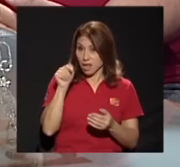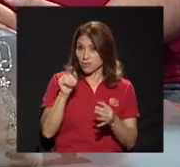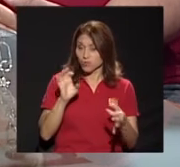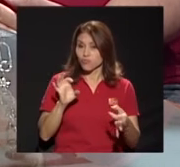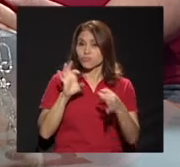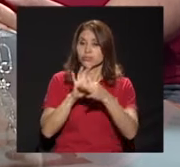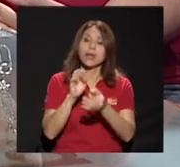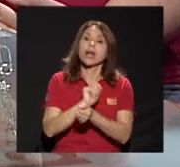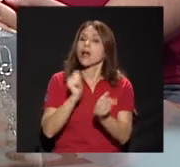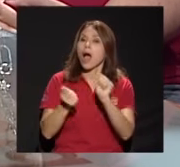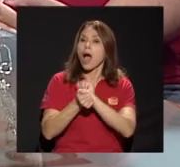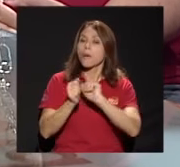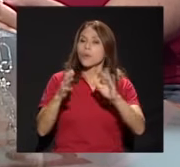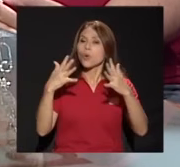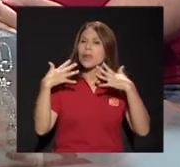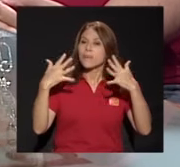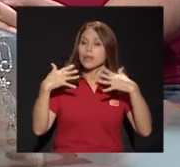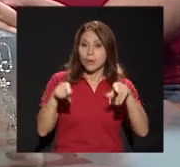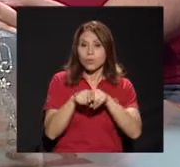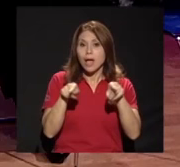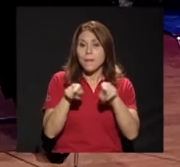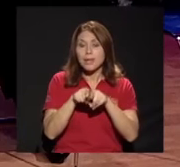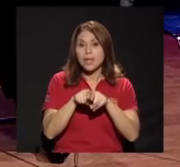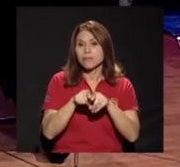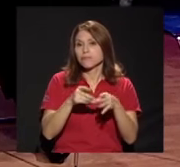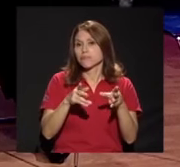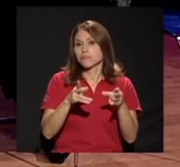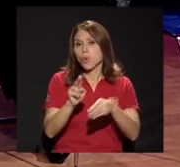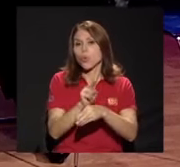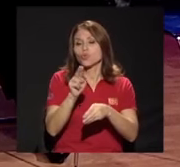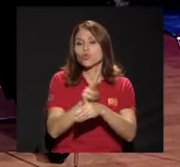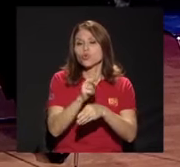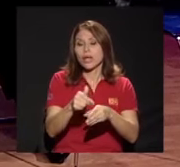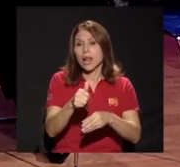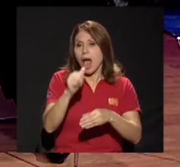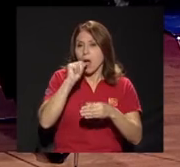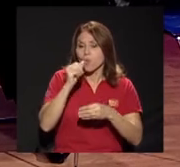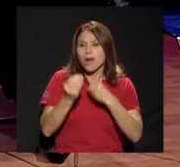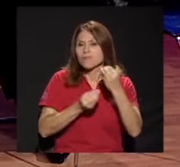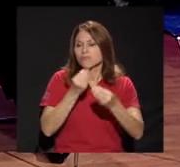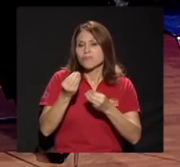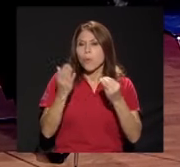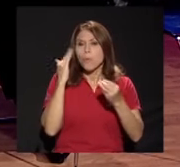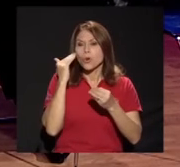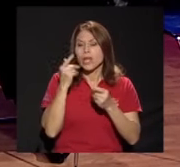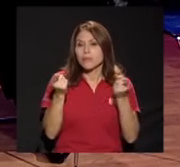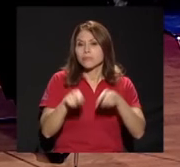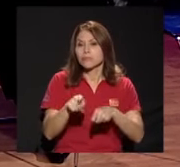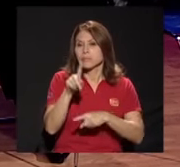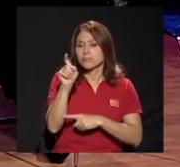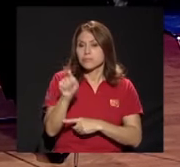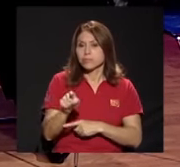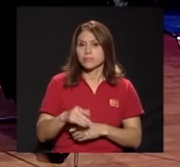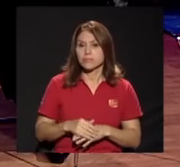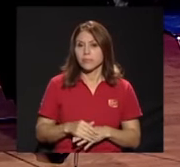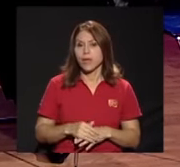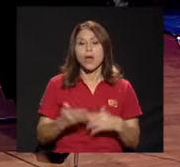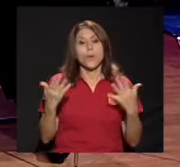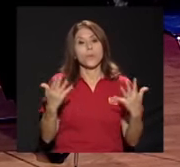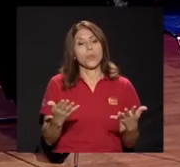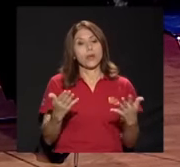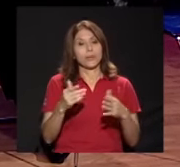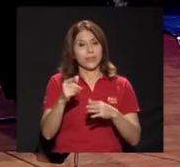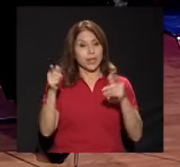como a los usos del agua que ha hecho la comunidad, la gente. ¿A qué lo podemos atribuir? Bueno, en Guanacaste se caracteriza porque hay